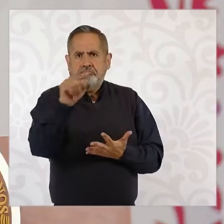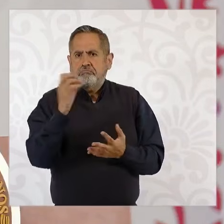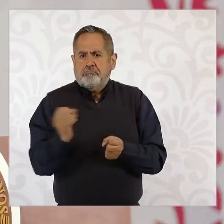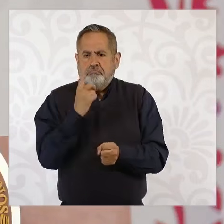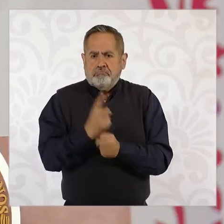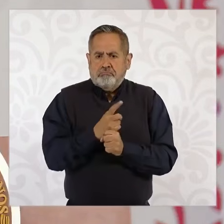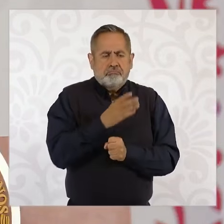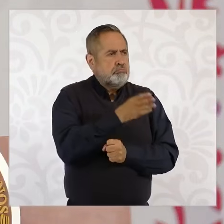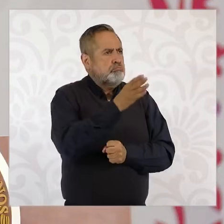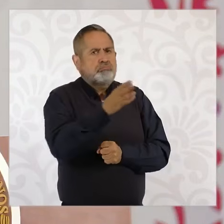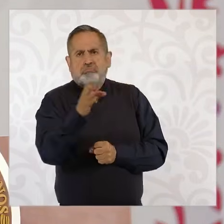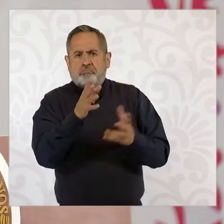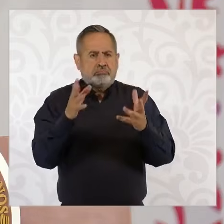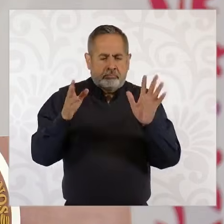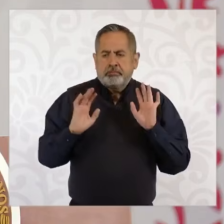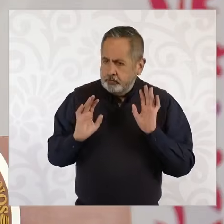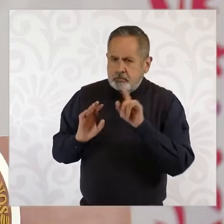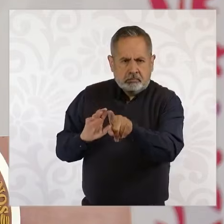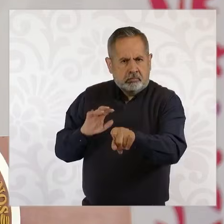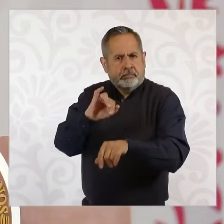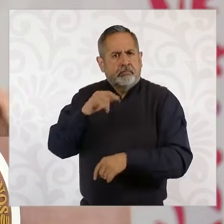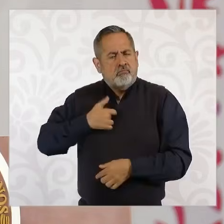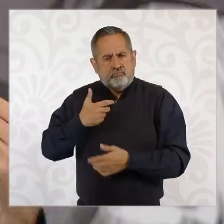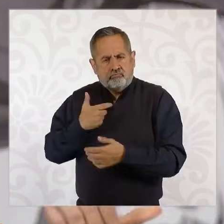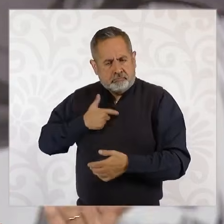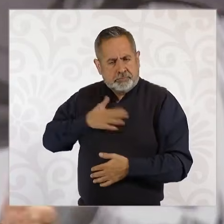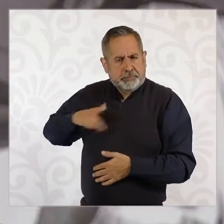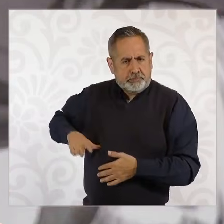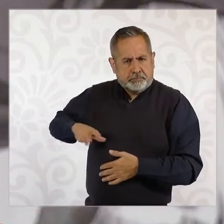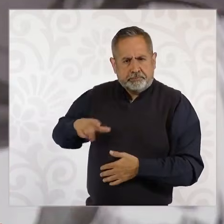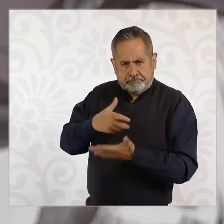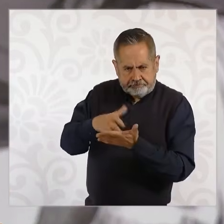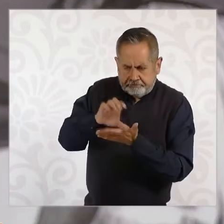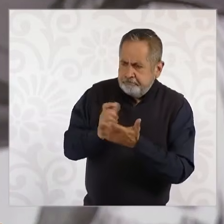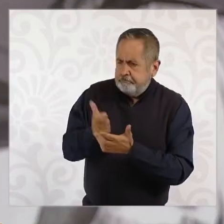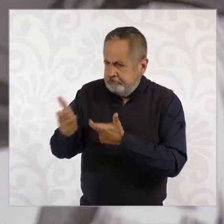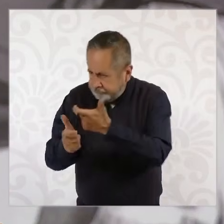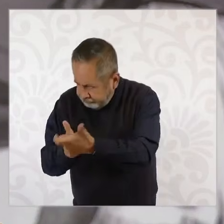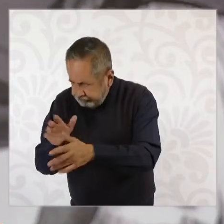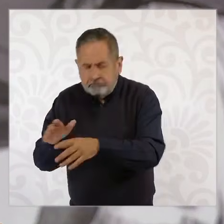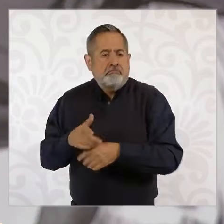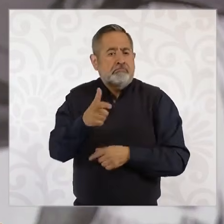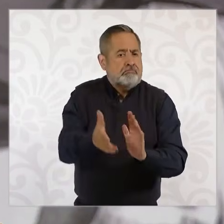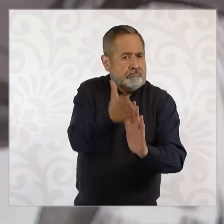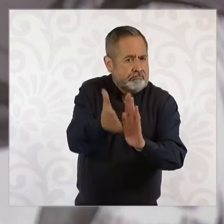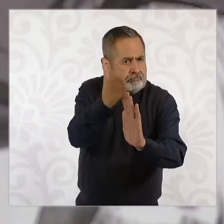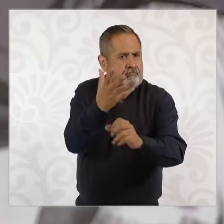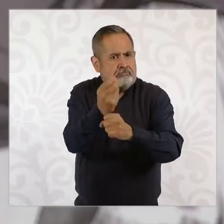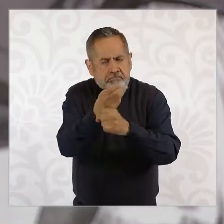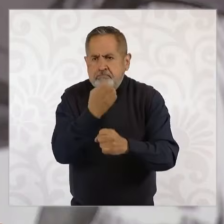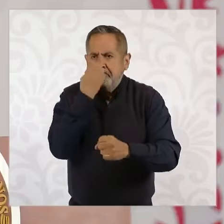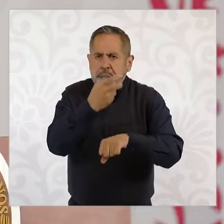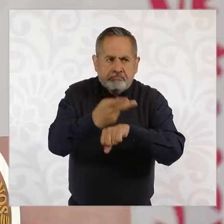el desarrollo del país, tanto en infraestructura como generar las condiciones para la inversión en México